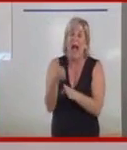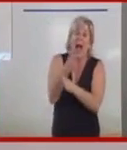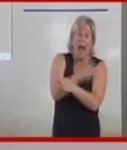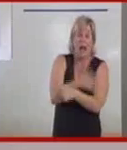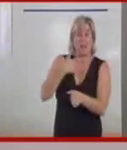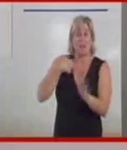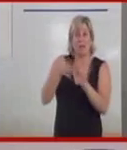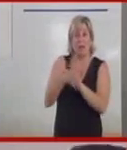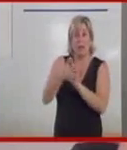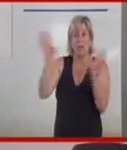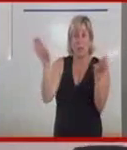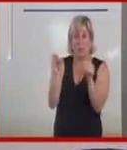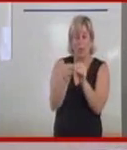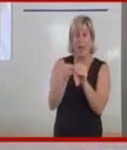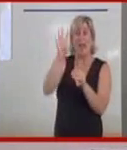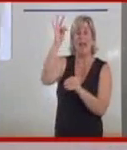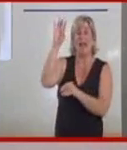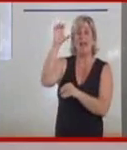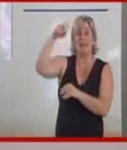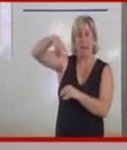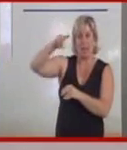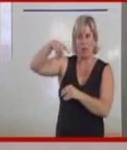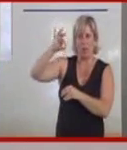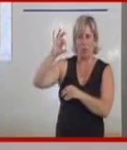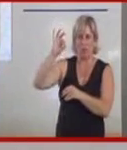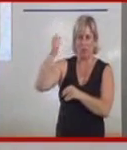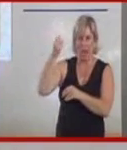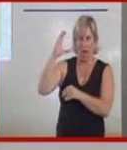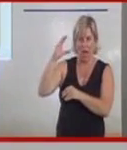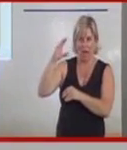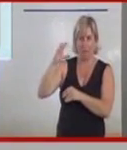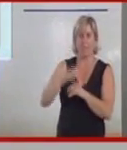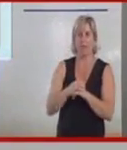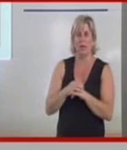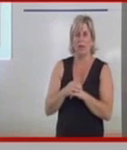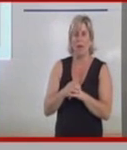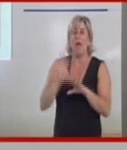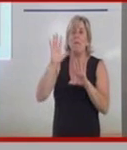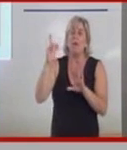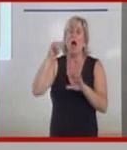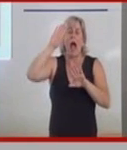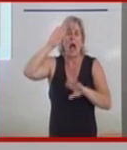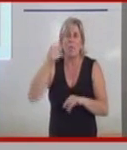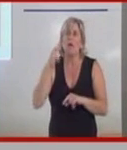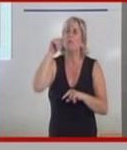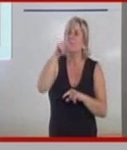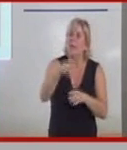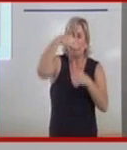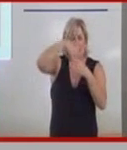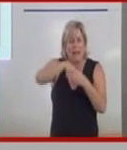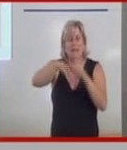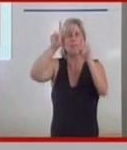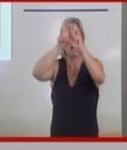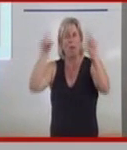una breve presentación de Tecnosite. Sé que muchos de vosotros nos conocéis, pero quizá hay un aspecto de la empresa que